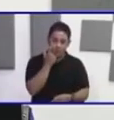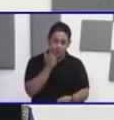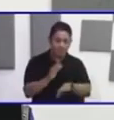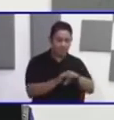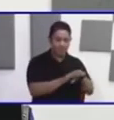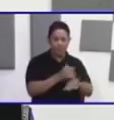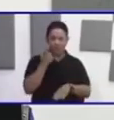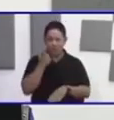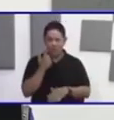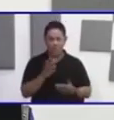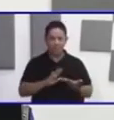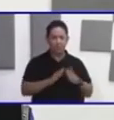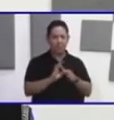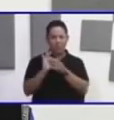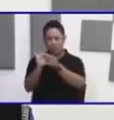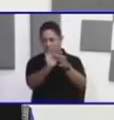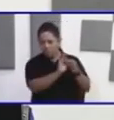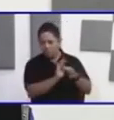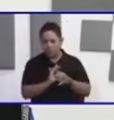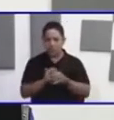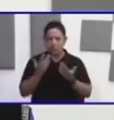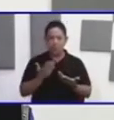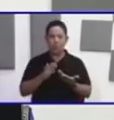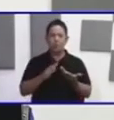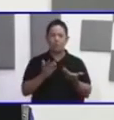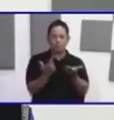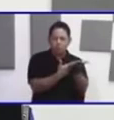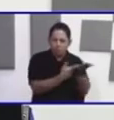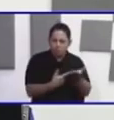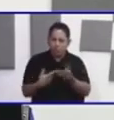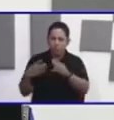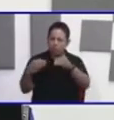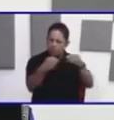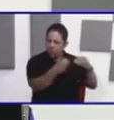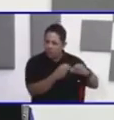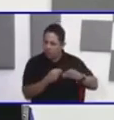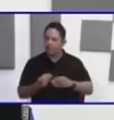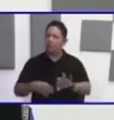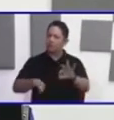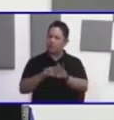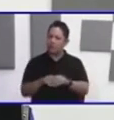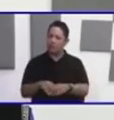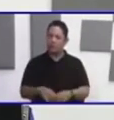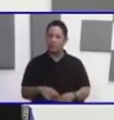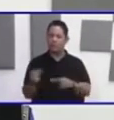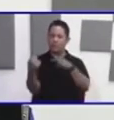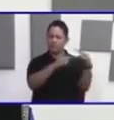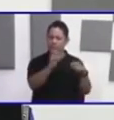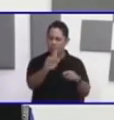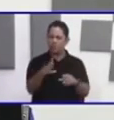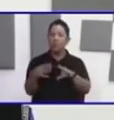a la solidaridad y a la tolerancia y al diálogo. Por eso hemos adoptado no solamente la